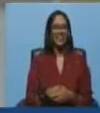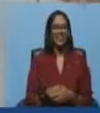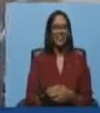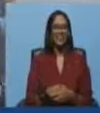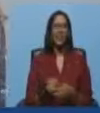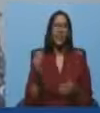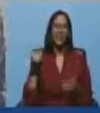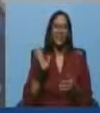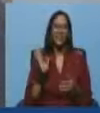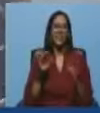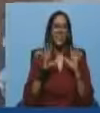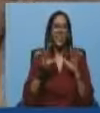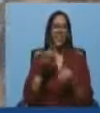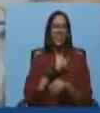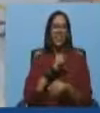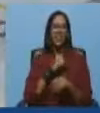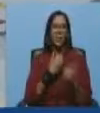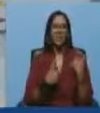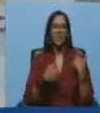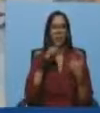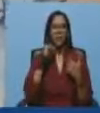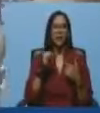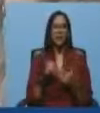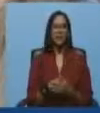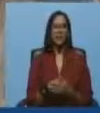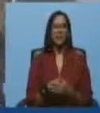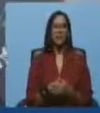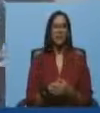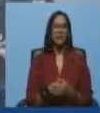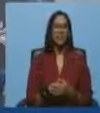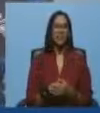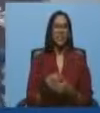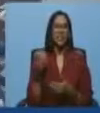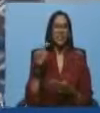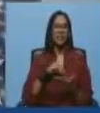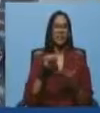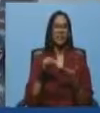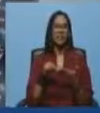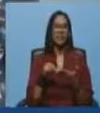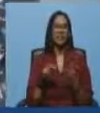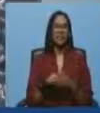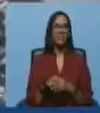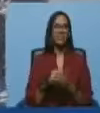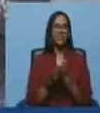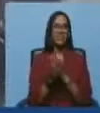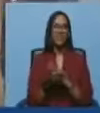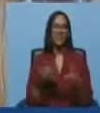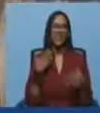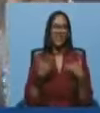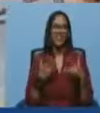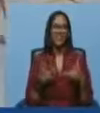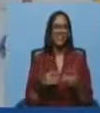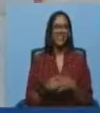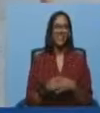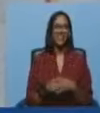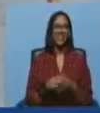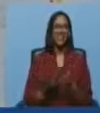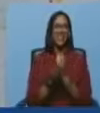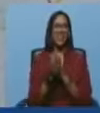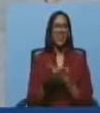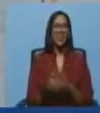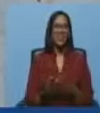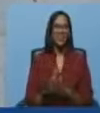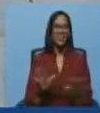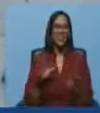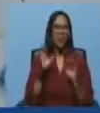Cuando llegue el día de enero el presidente Nicolás Maduro a la Asamblea Nacional, se acabó la diversión. Se acabó